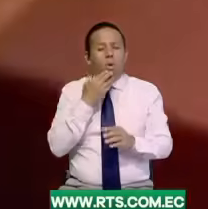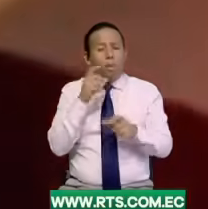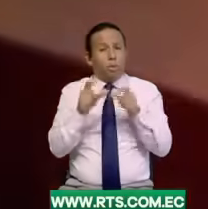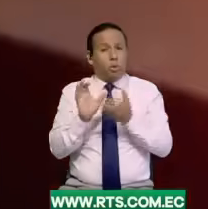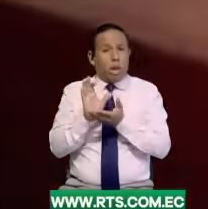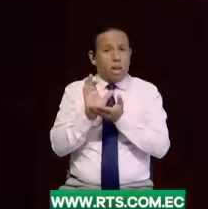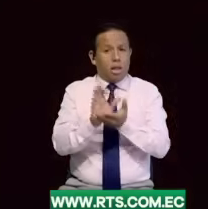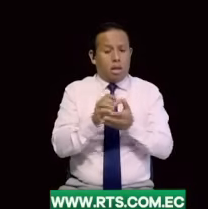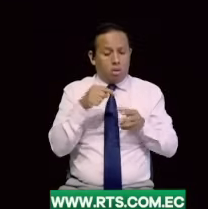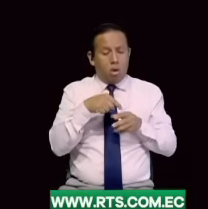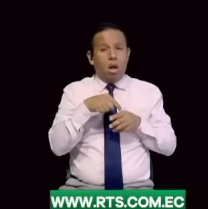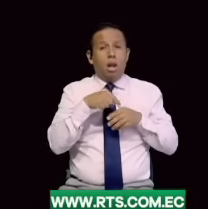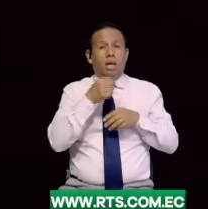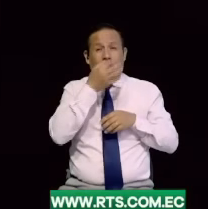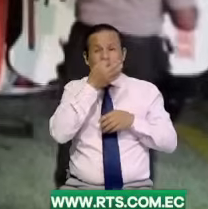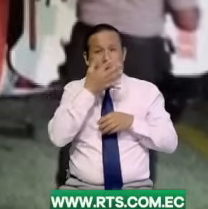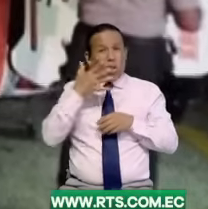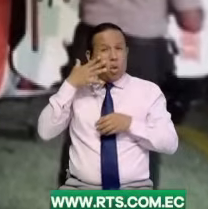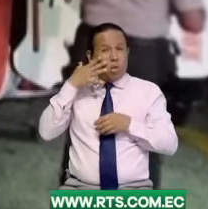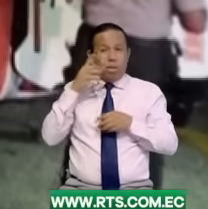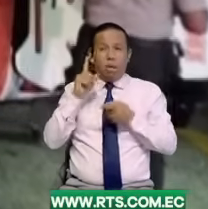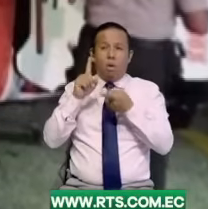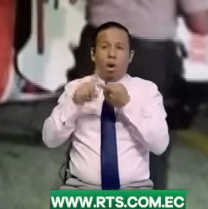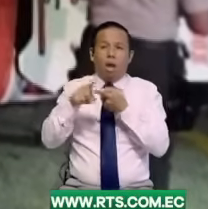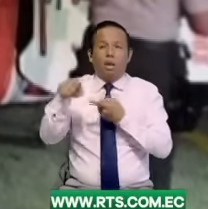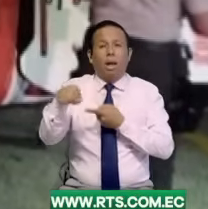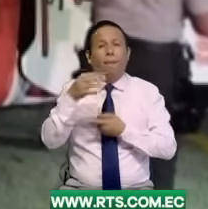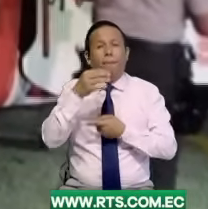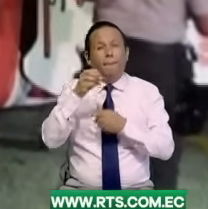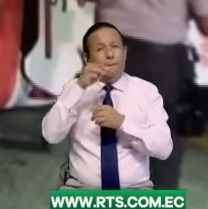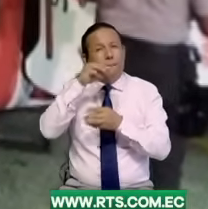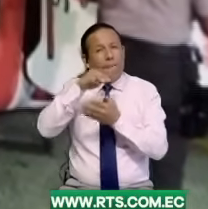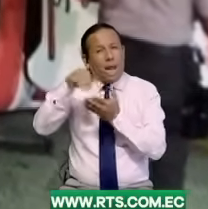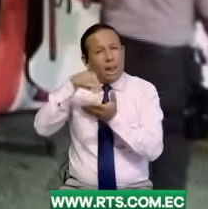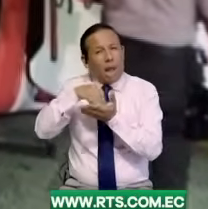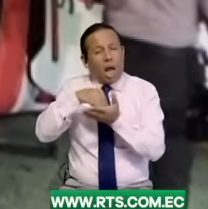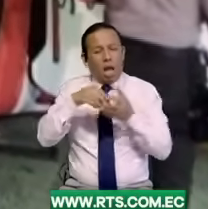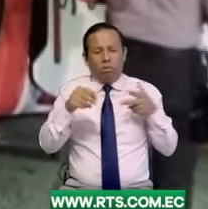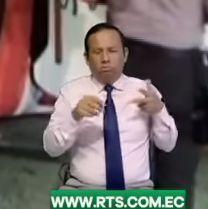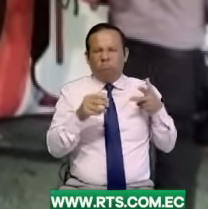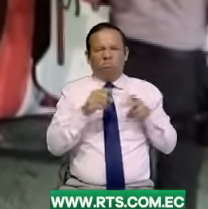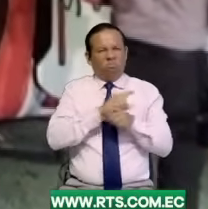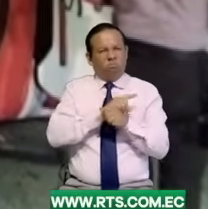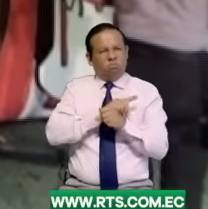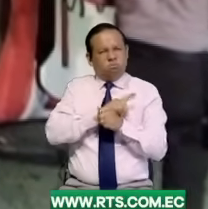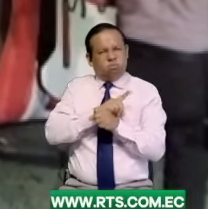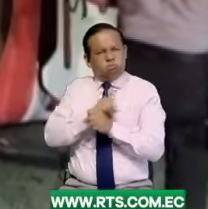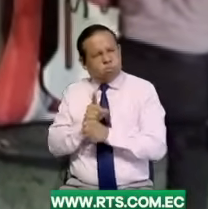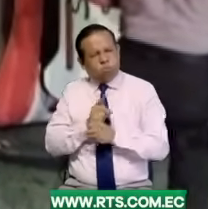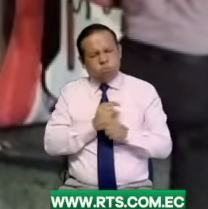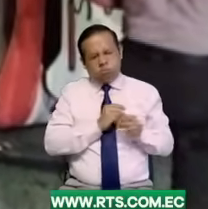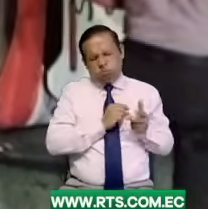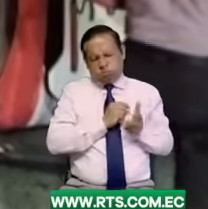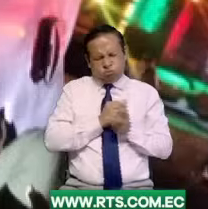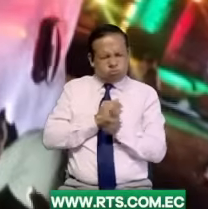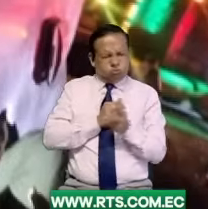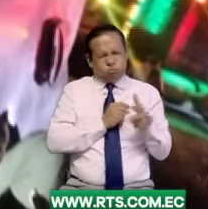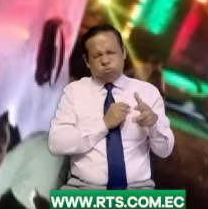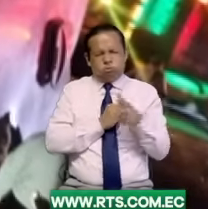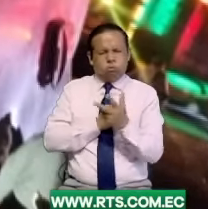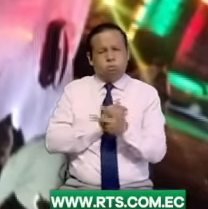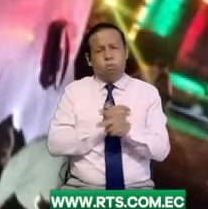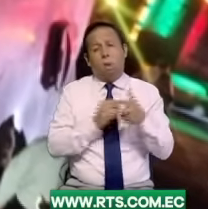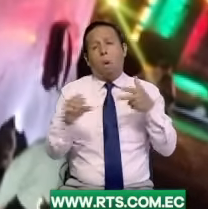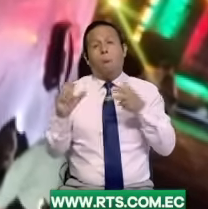ruta Quito-Santo Domingo-Manta iba a exceso de velocidad, lo que provocó su pérdida de pista y que impactara contra un árbol. El